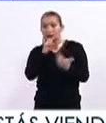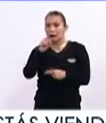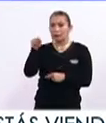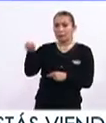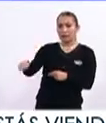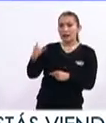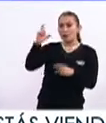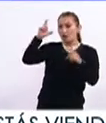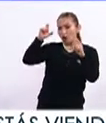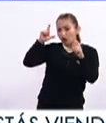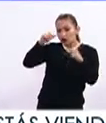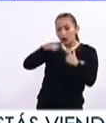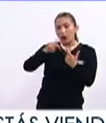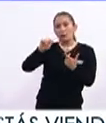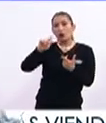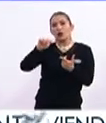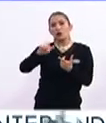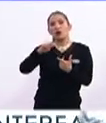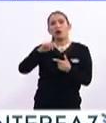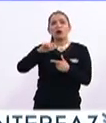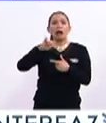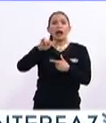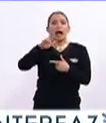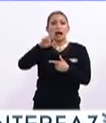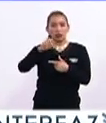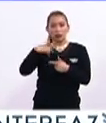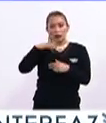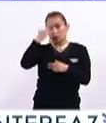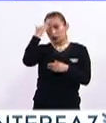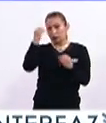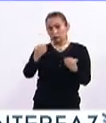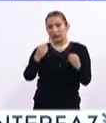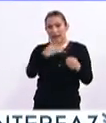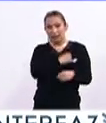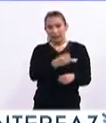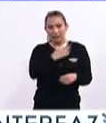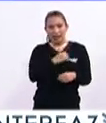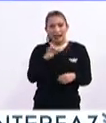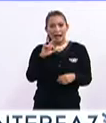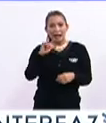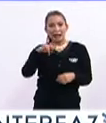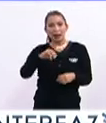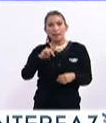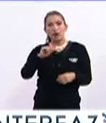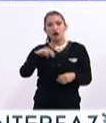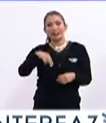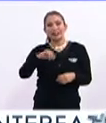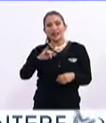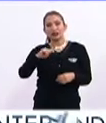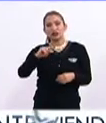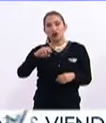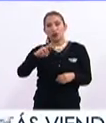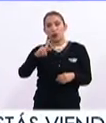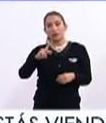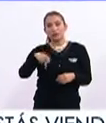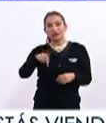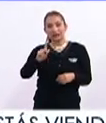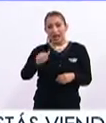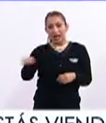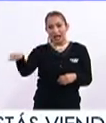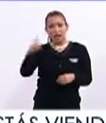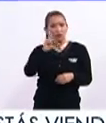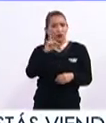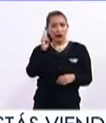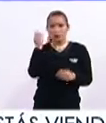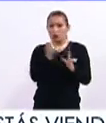con la fotografía, con Paula Jaro Poniatowska, por ejemplo, que la recuerdo mucho, la hija de Elenita Poniatowska, que nos daba esos cursos de fotografía, en